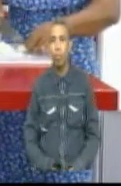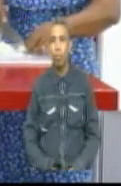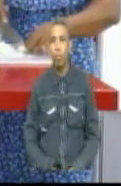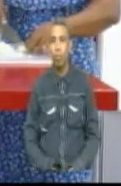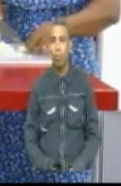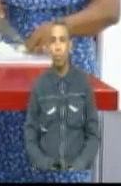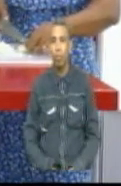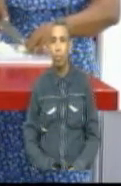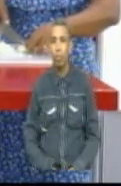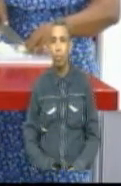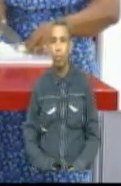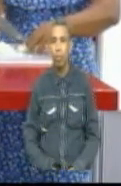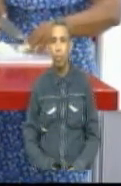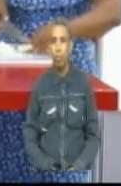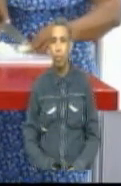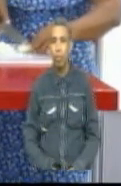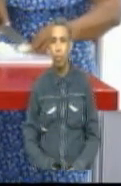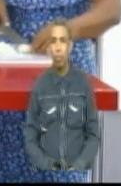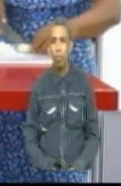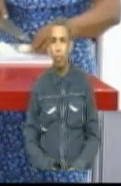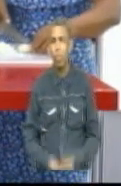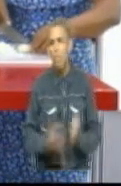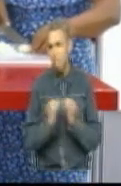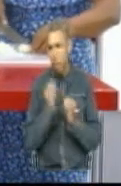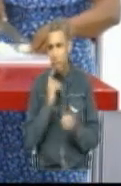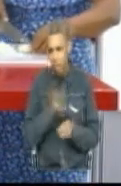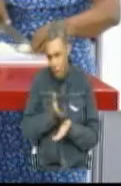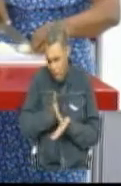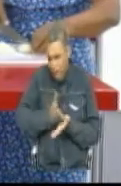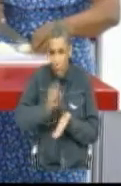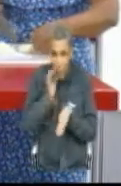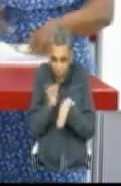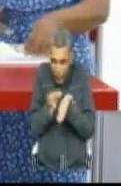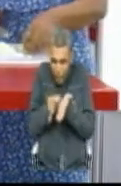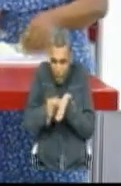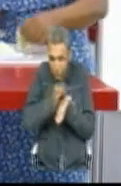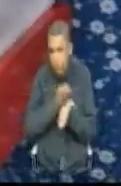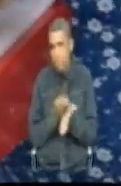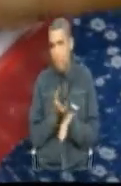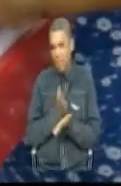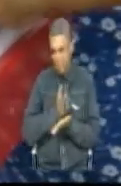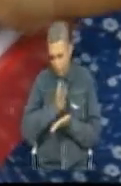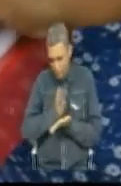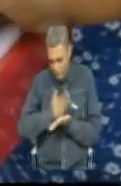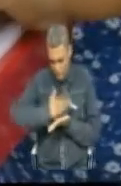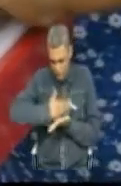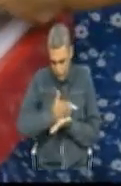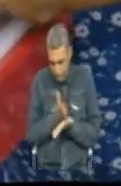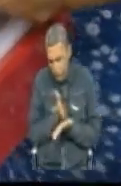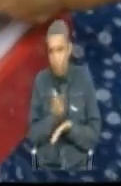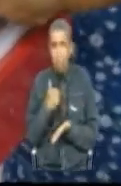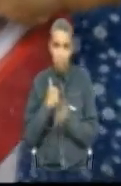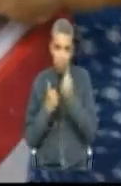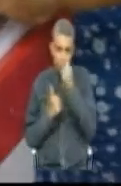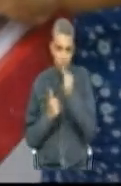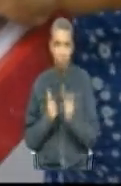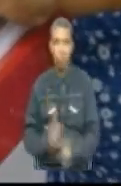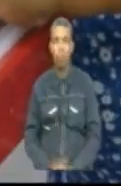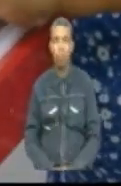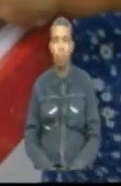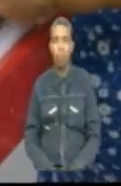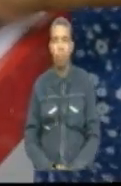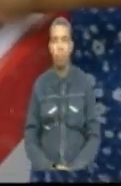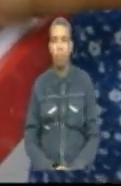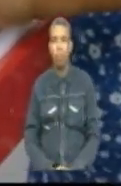más pequeños la llamaríamos y trate de tiene diferentes el tamaño del corte en crecimiento